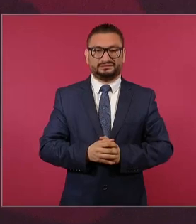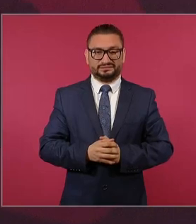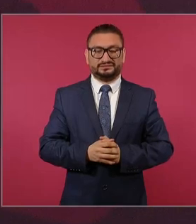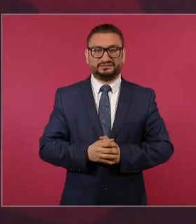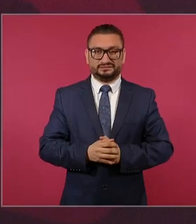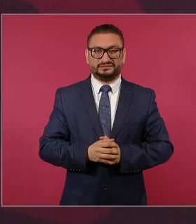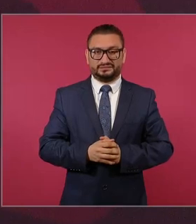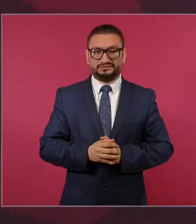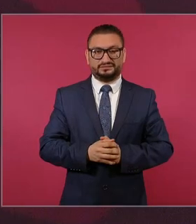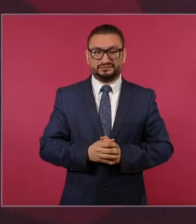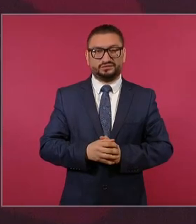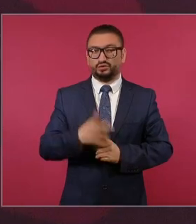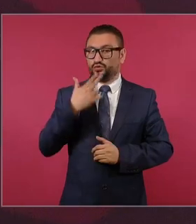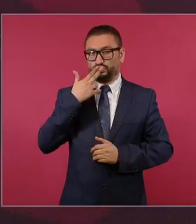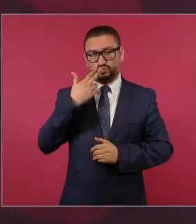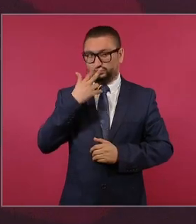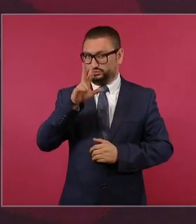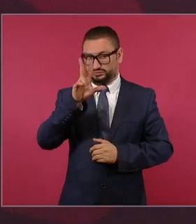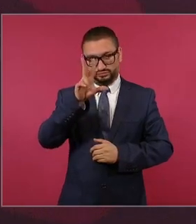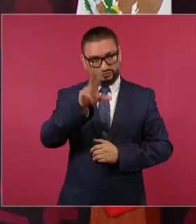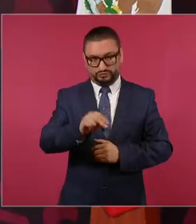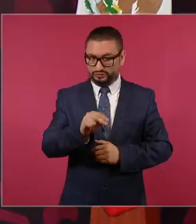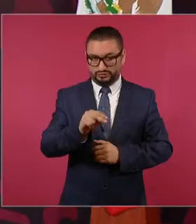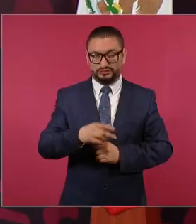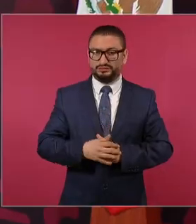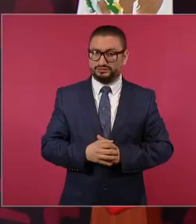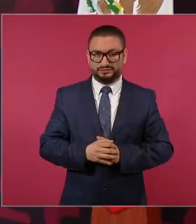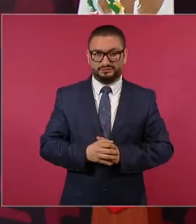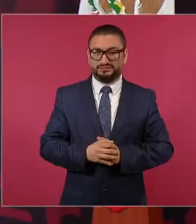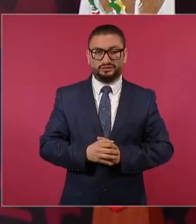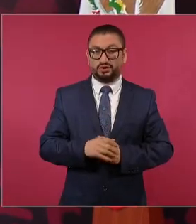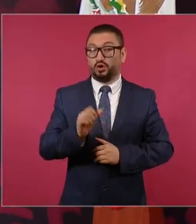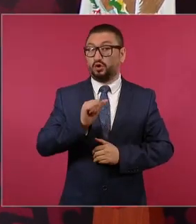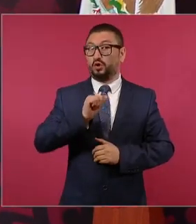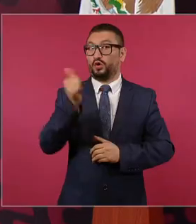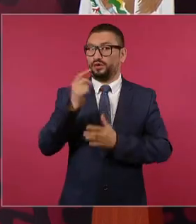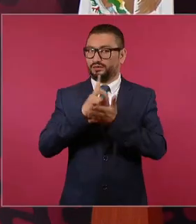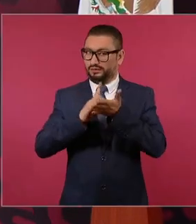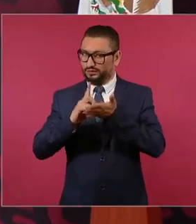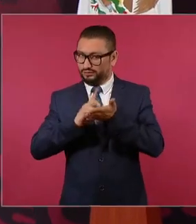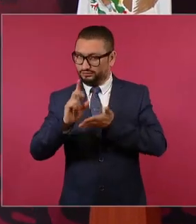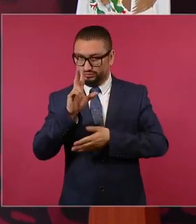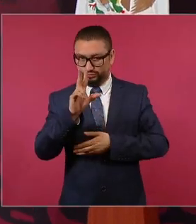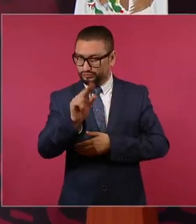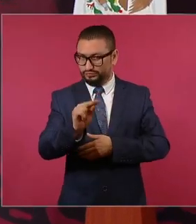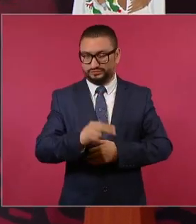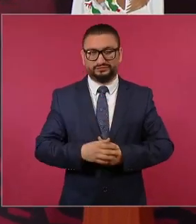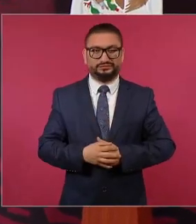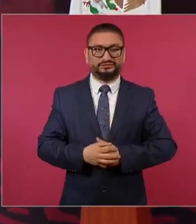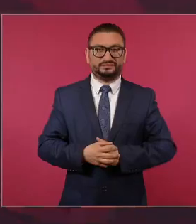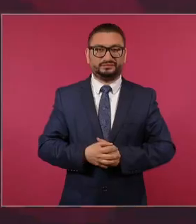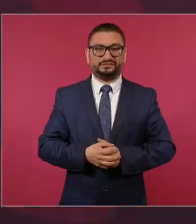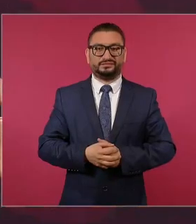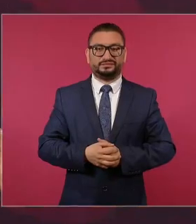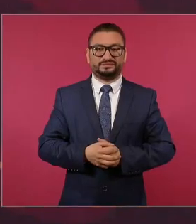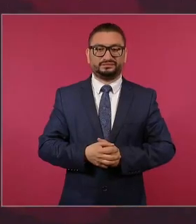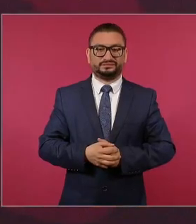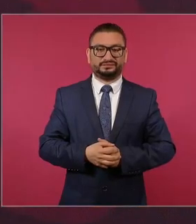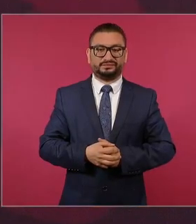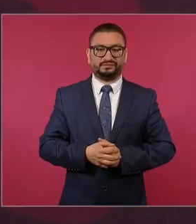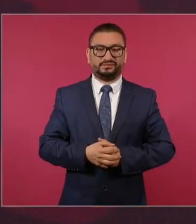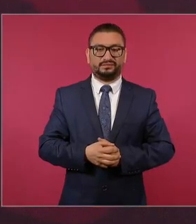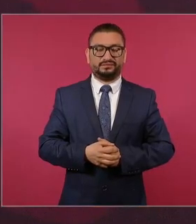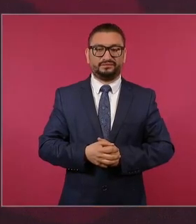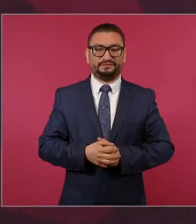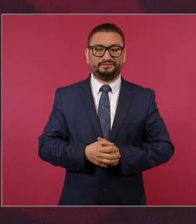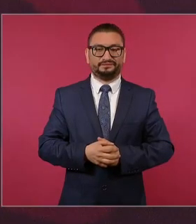Sí, no al cigarro, mucho menos a otras drogas, y